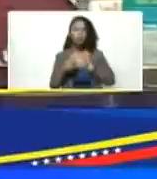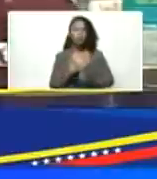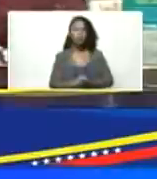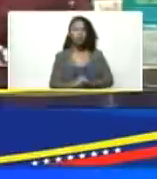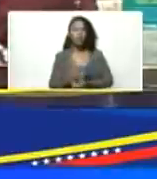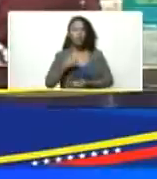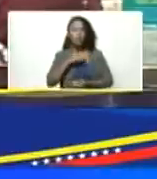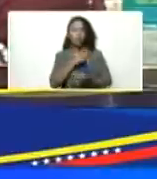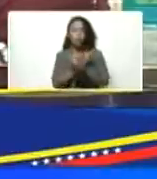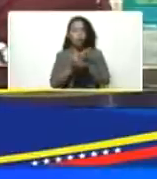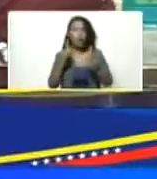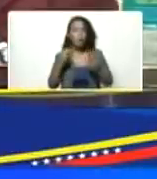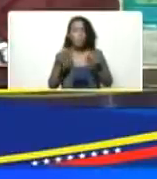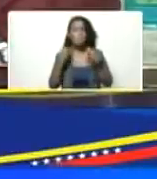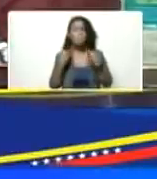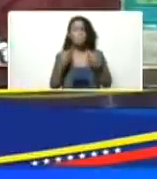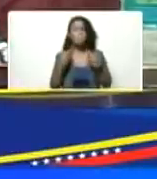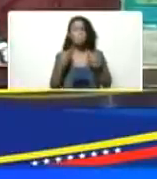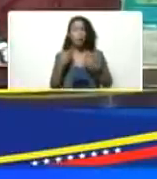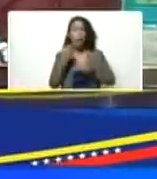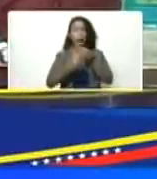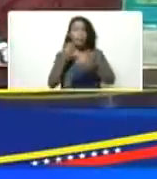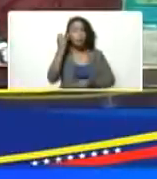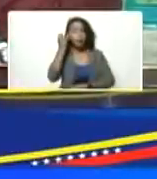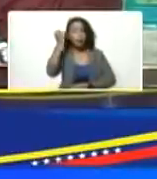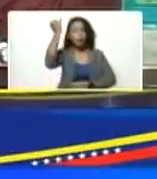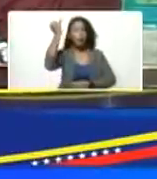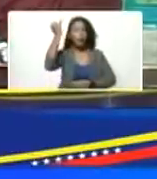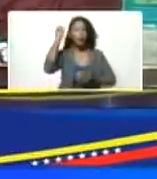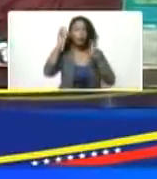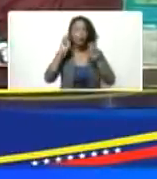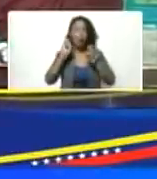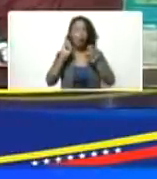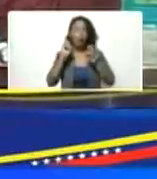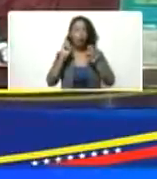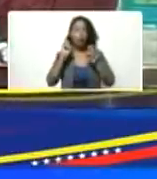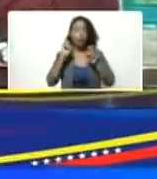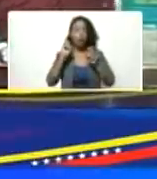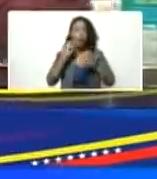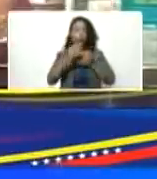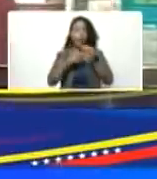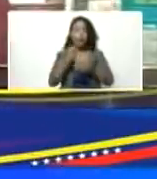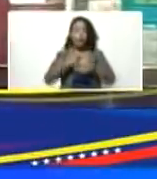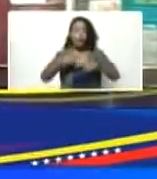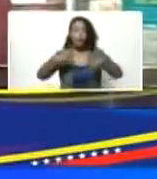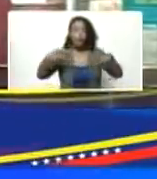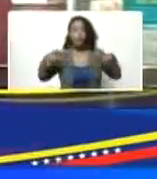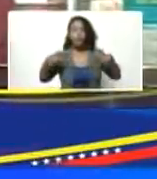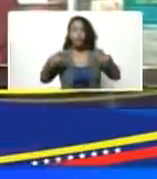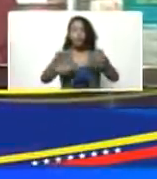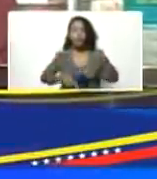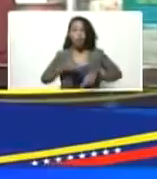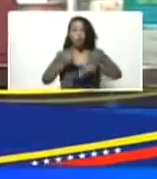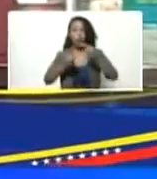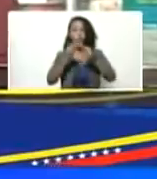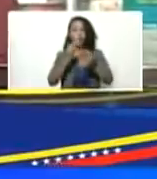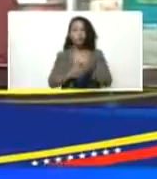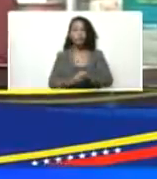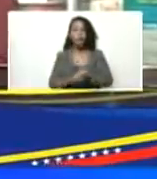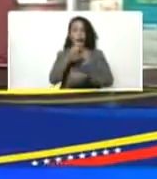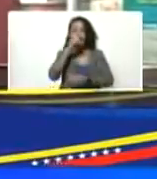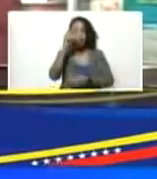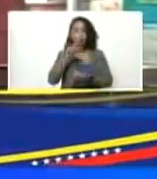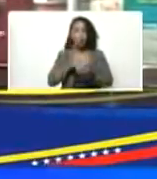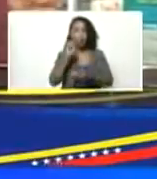Estamos libres para inventar, crear, crecer, construir. El año